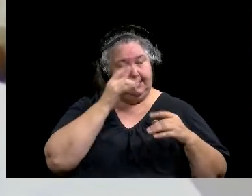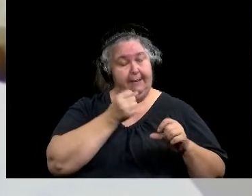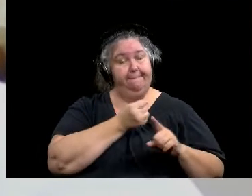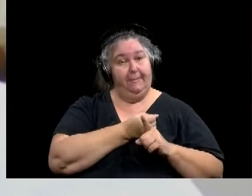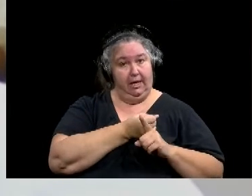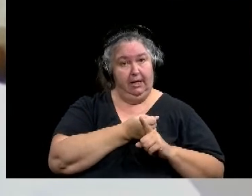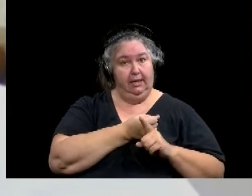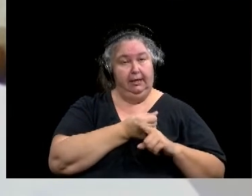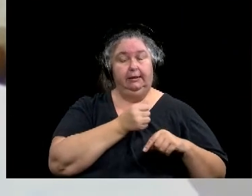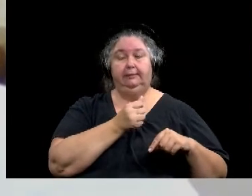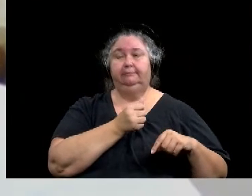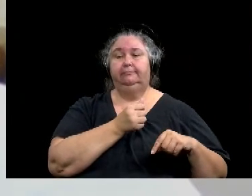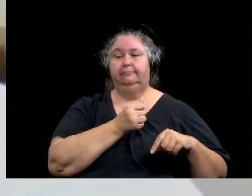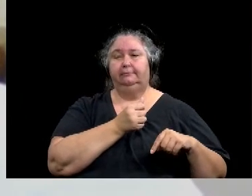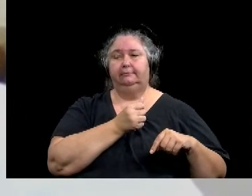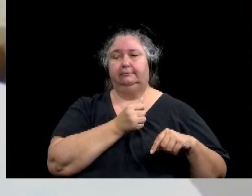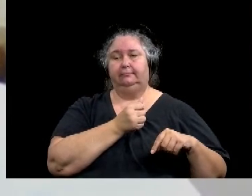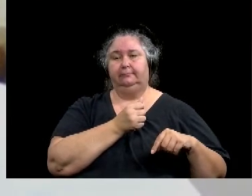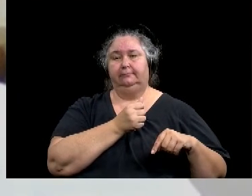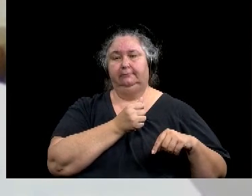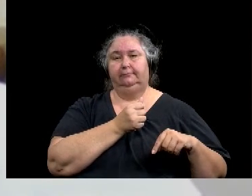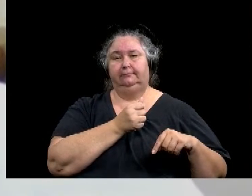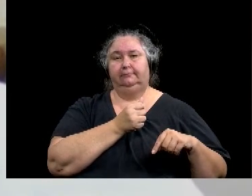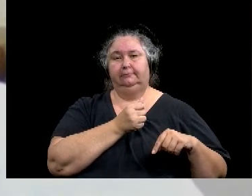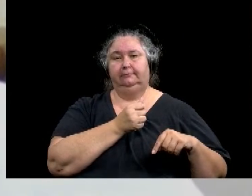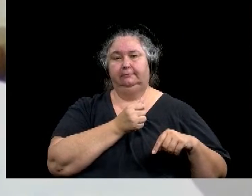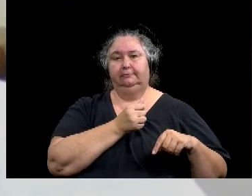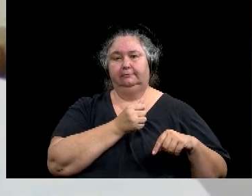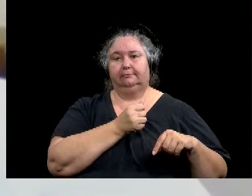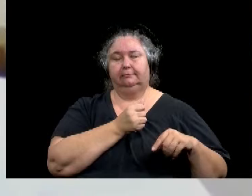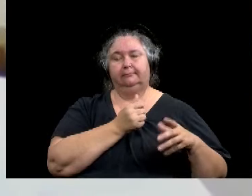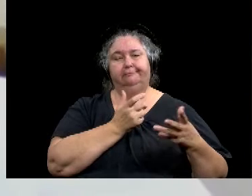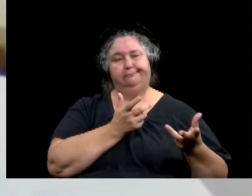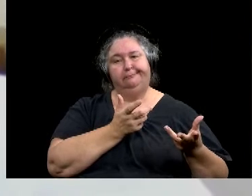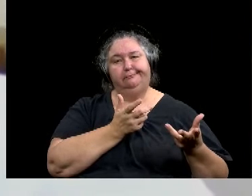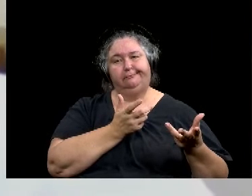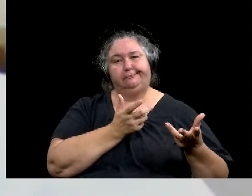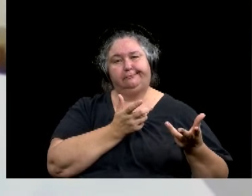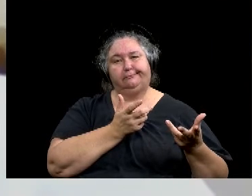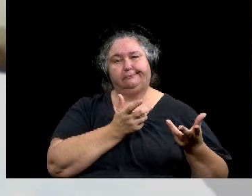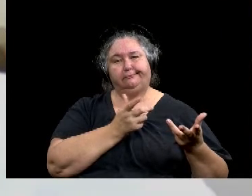individuos y arriesgar a las personas de kobe 19